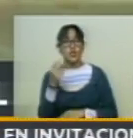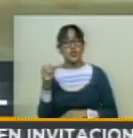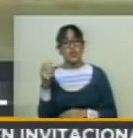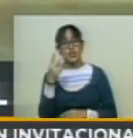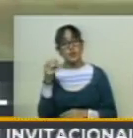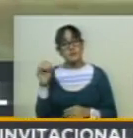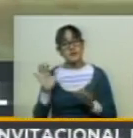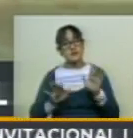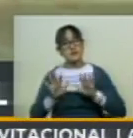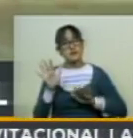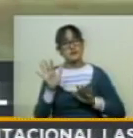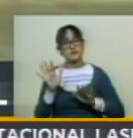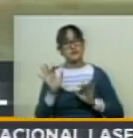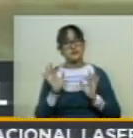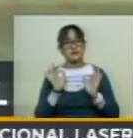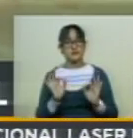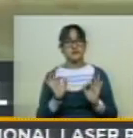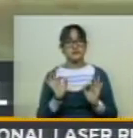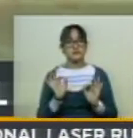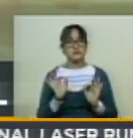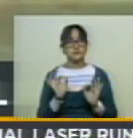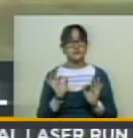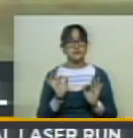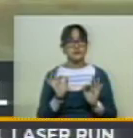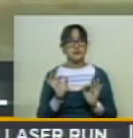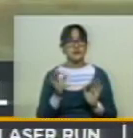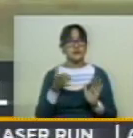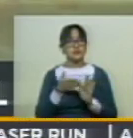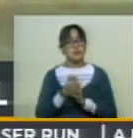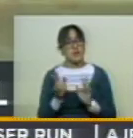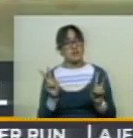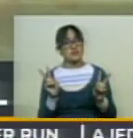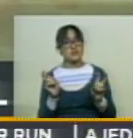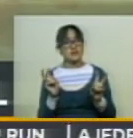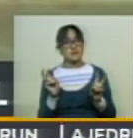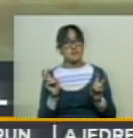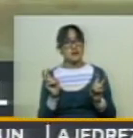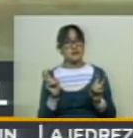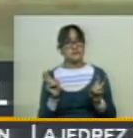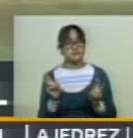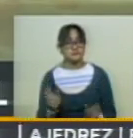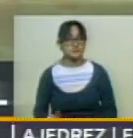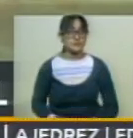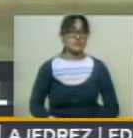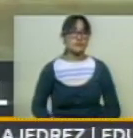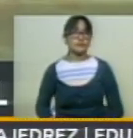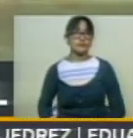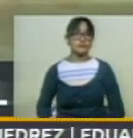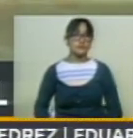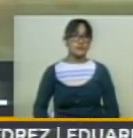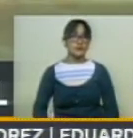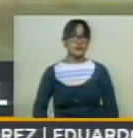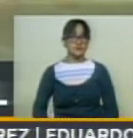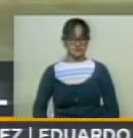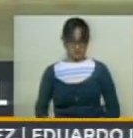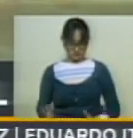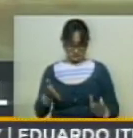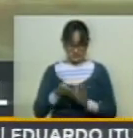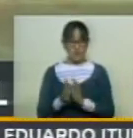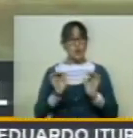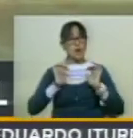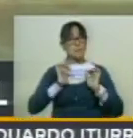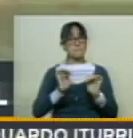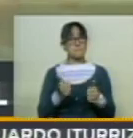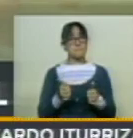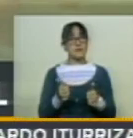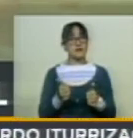2015, yo creo que eso lo hacen también un poco, no me refiero específicamente al candidato Ratti, lo digo porque sabemos que es algo que comienzan como